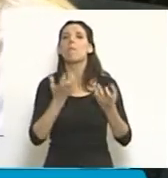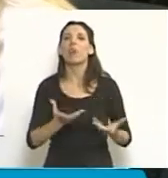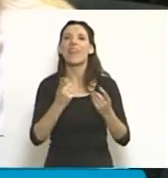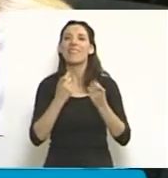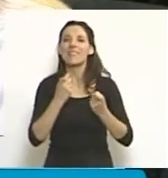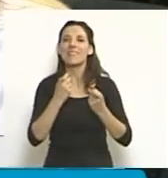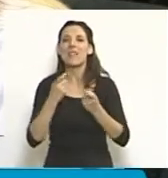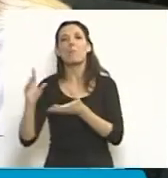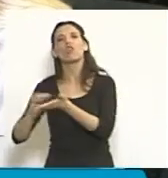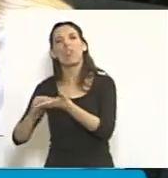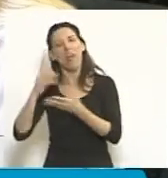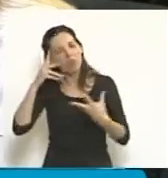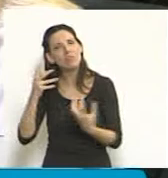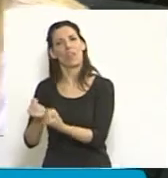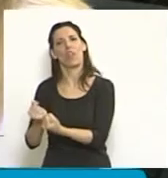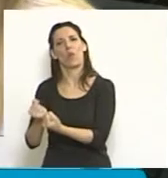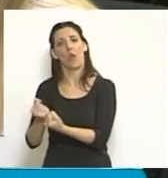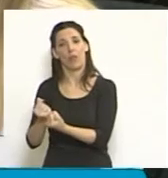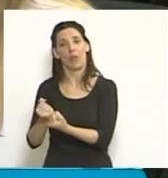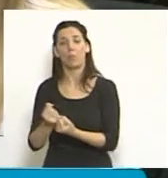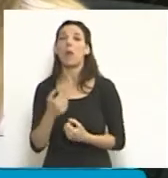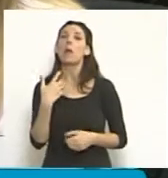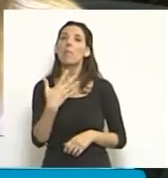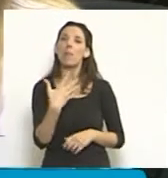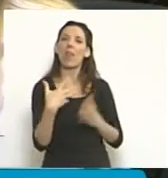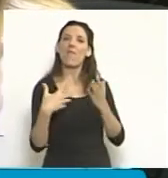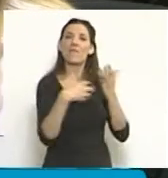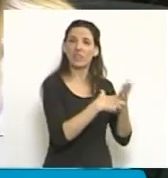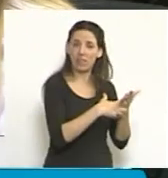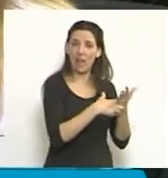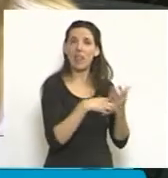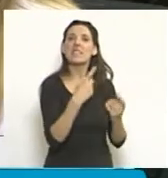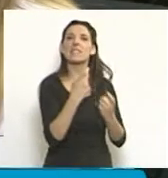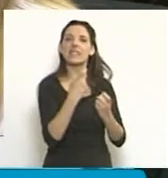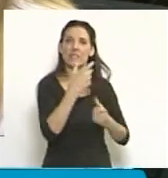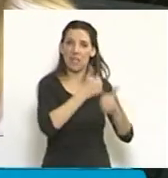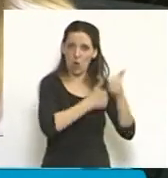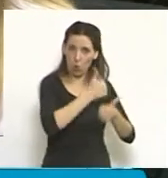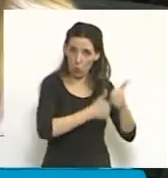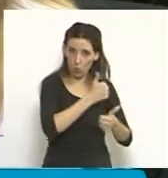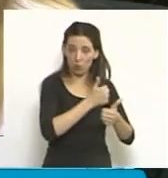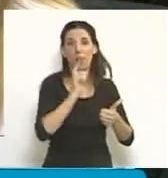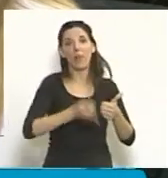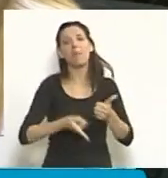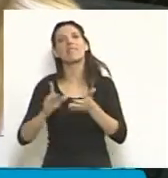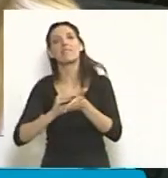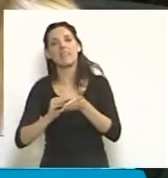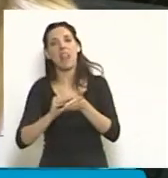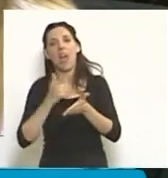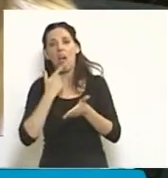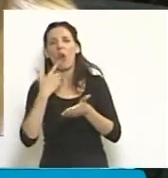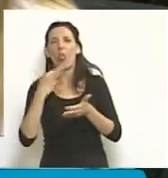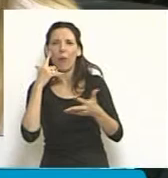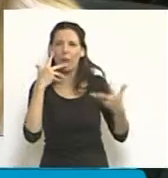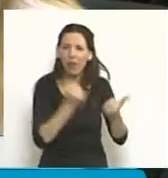con acuerdos del Senado. Si bien para ser fiscal hay que rendir un concurso y contar con aprobación del Senado, el